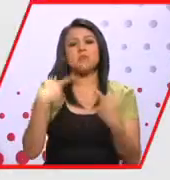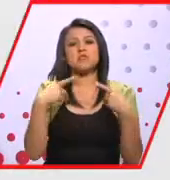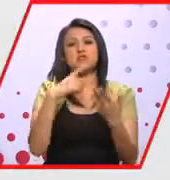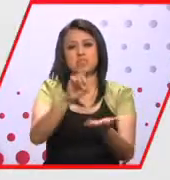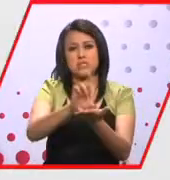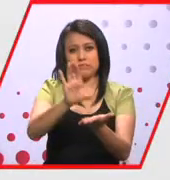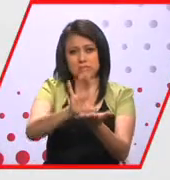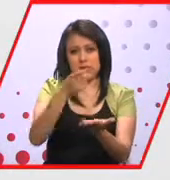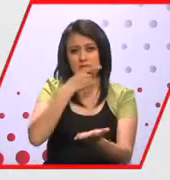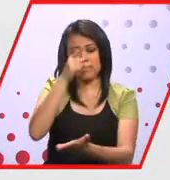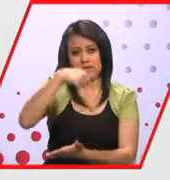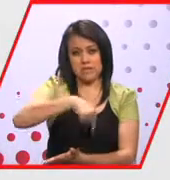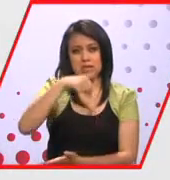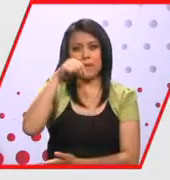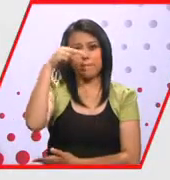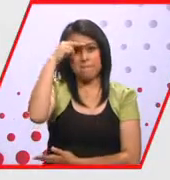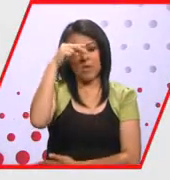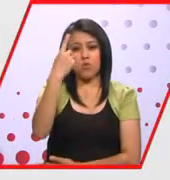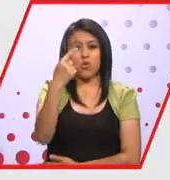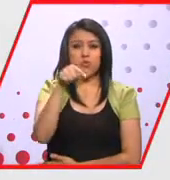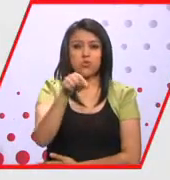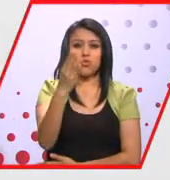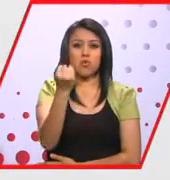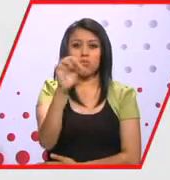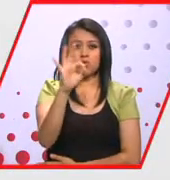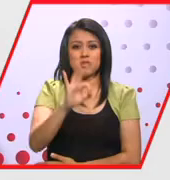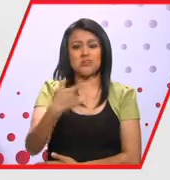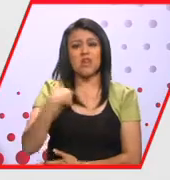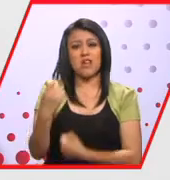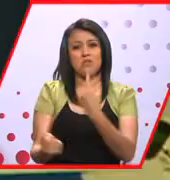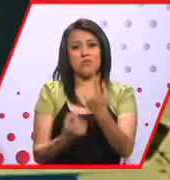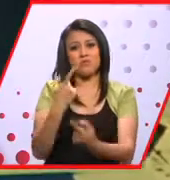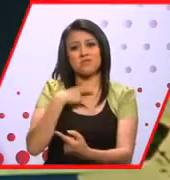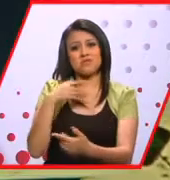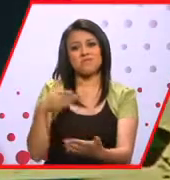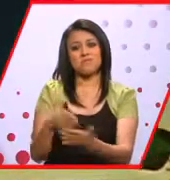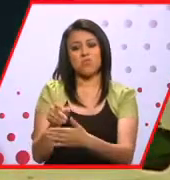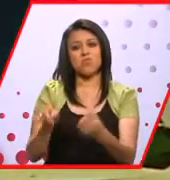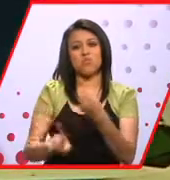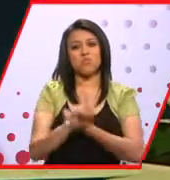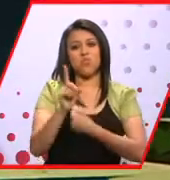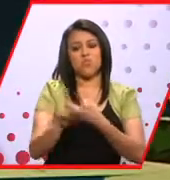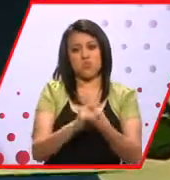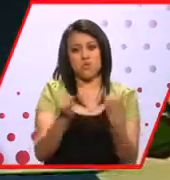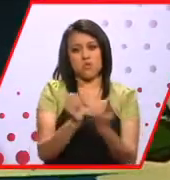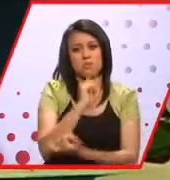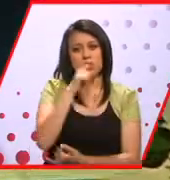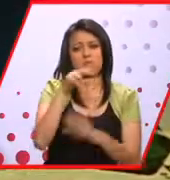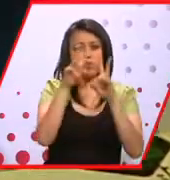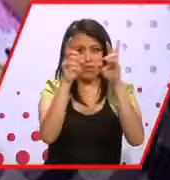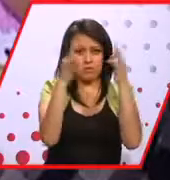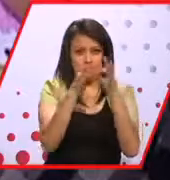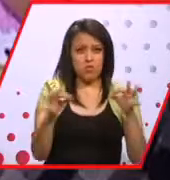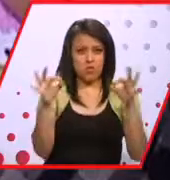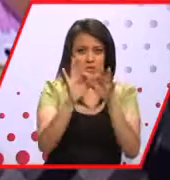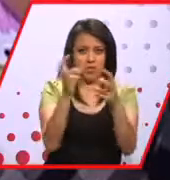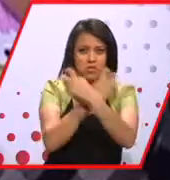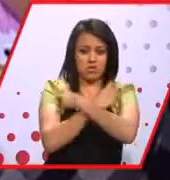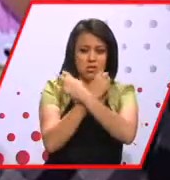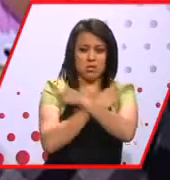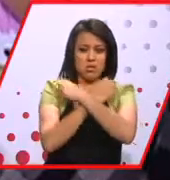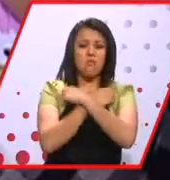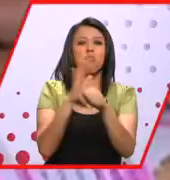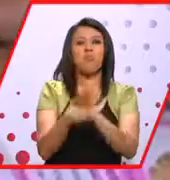se estima que en México 1.9% tienen alguna limitación. Otro de los temas de mayor importancia es la educación, ya que contribuye